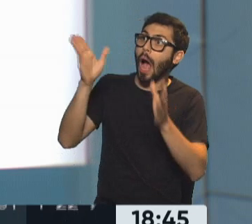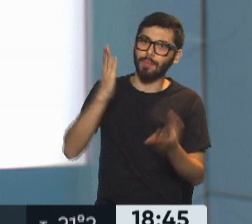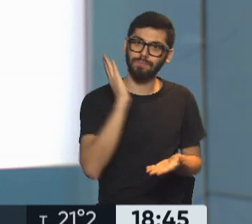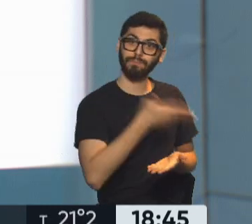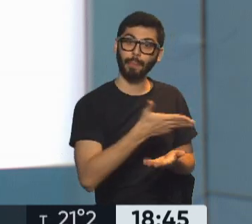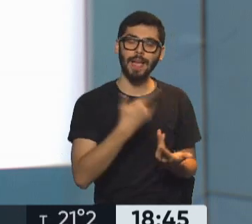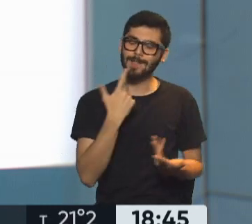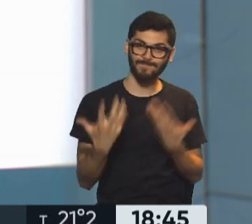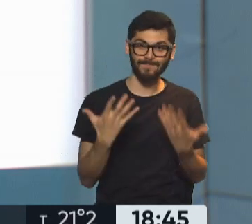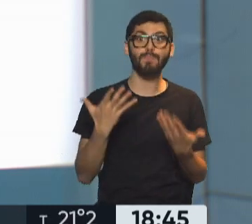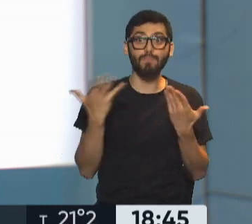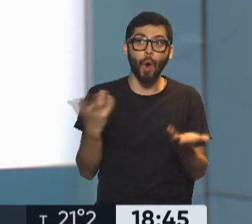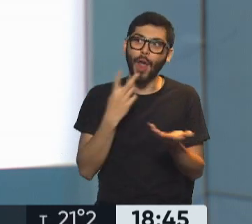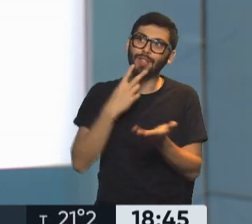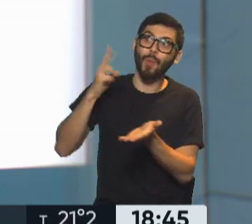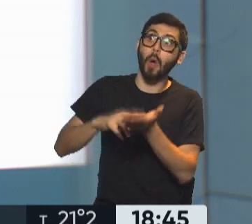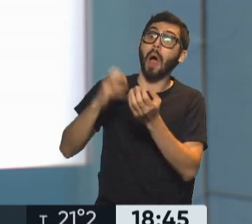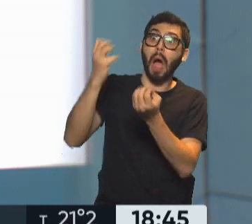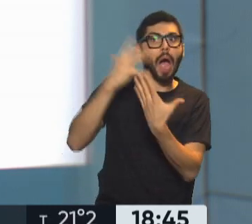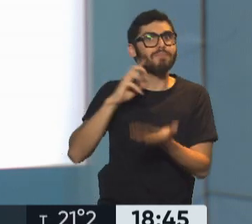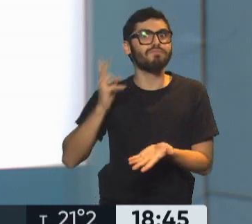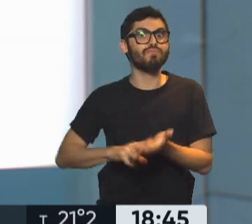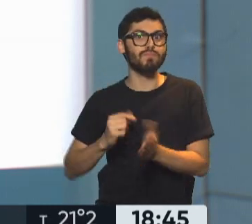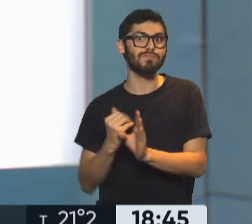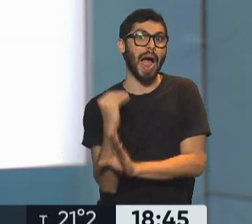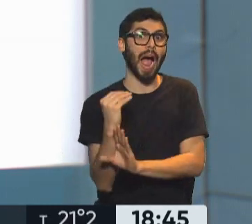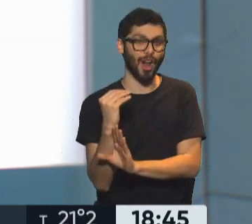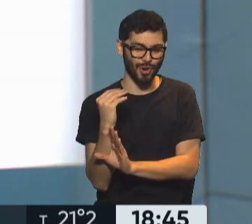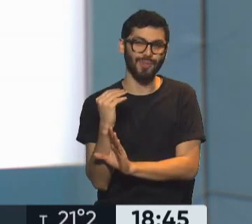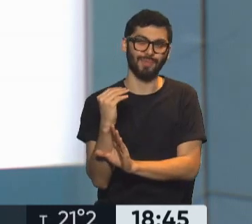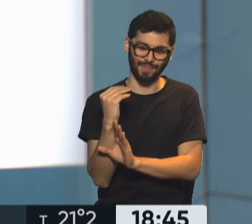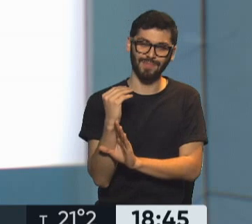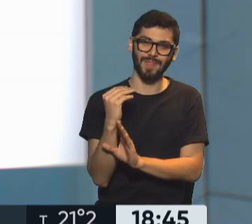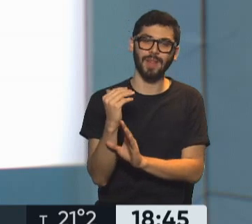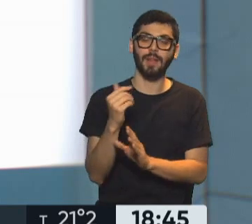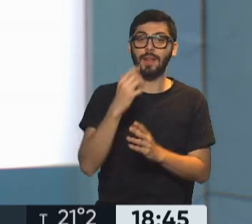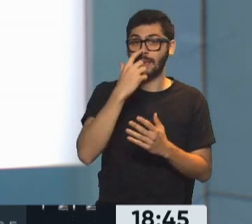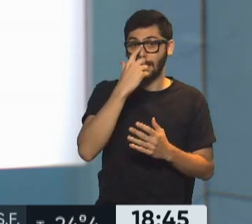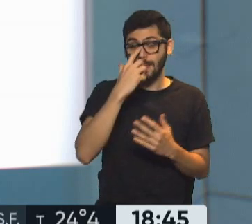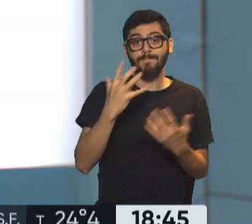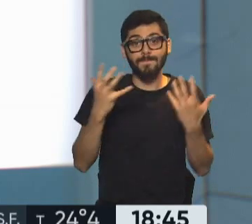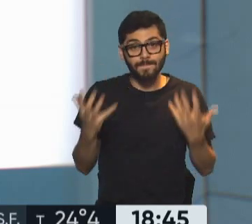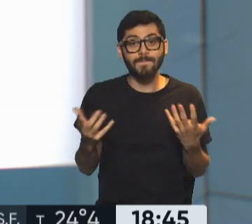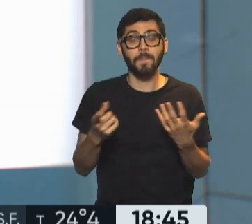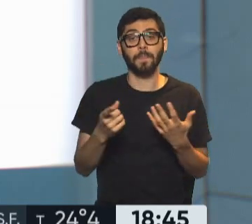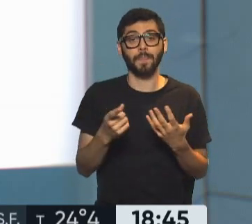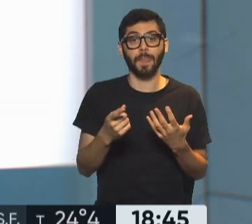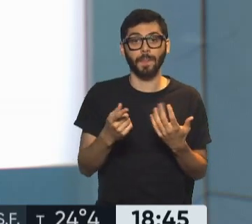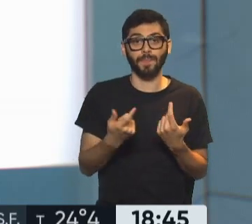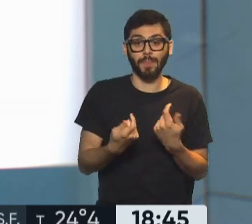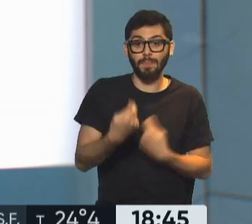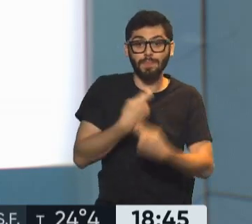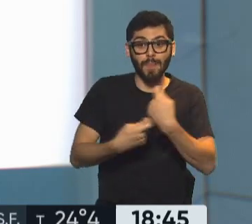los aranceles, a las exportaciones comunes, sirven como política entonces para el